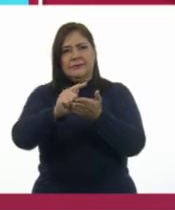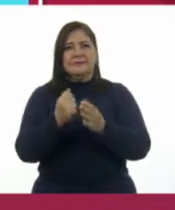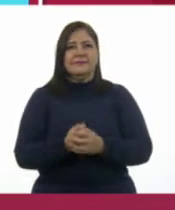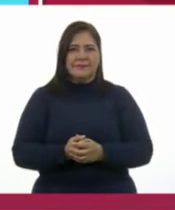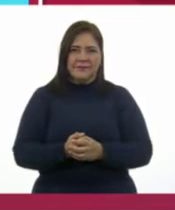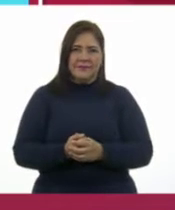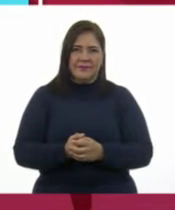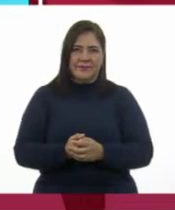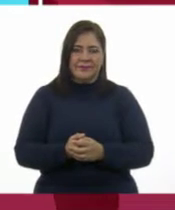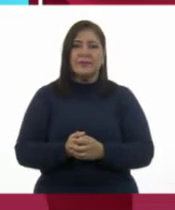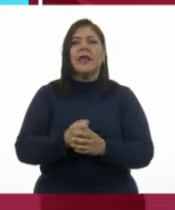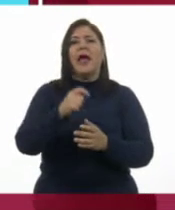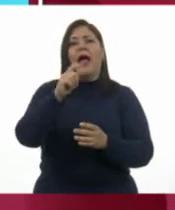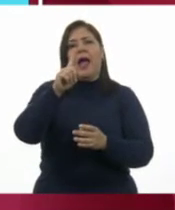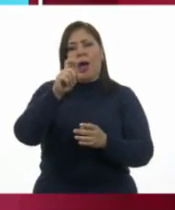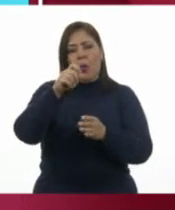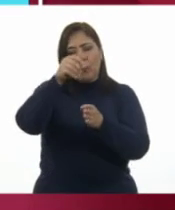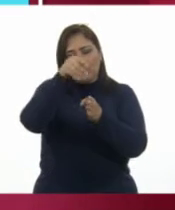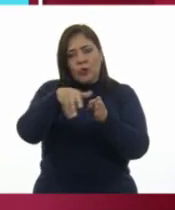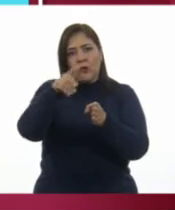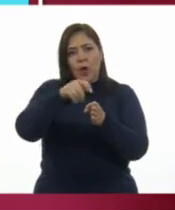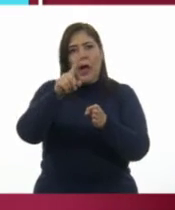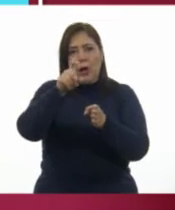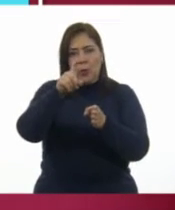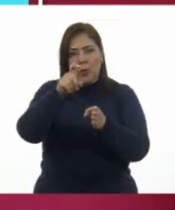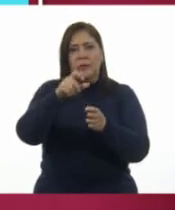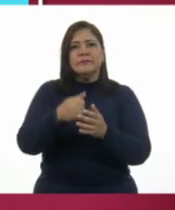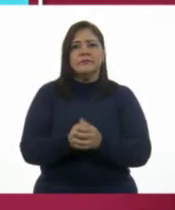uñas. Enjuaga tus manos con agua.